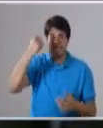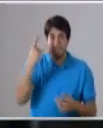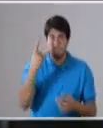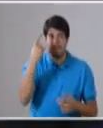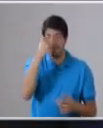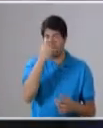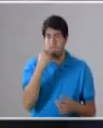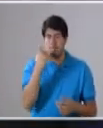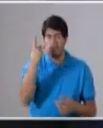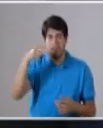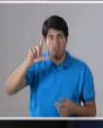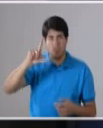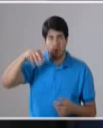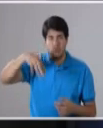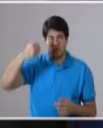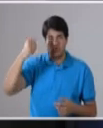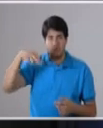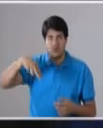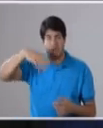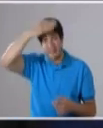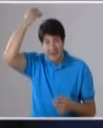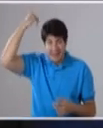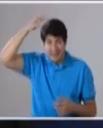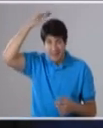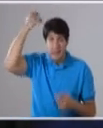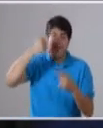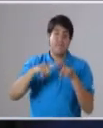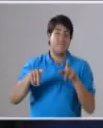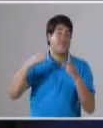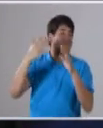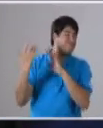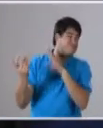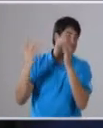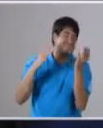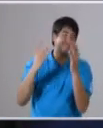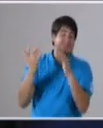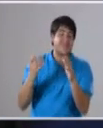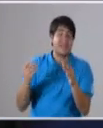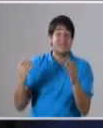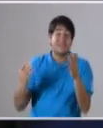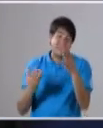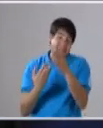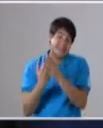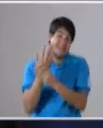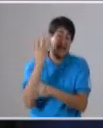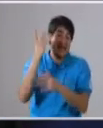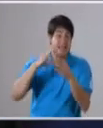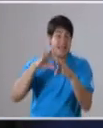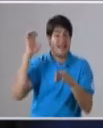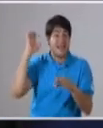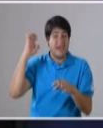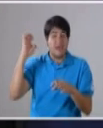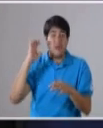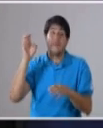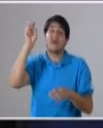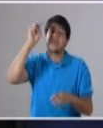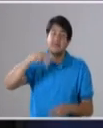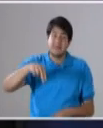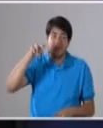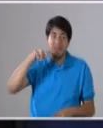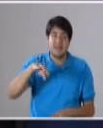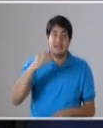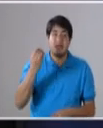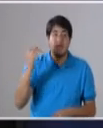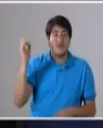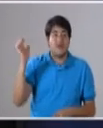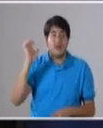a, porque no lo estoy diciendo como un dogma tampoco, en caso de que llegara a brotar de Europa, es necesario que Europa